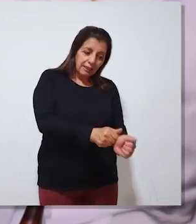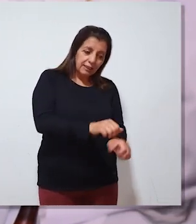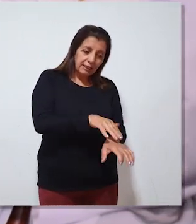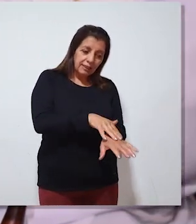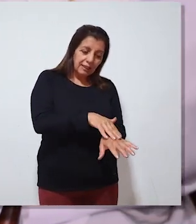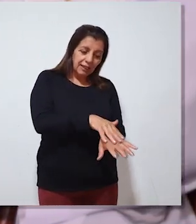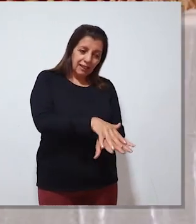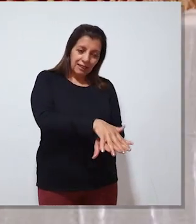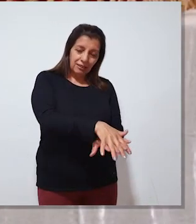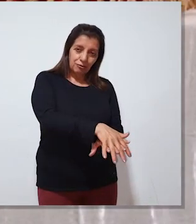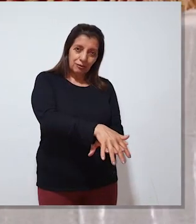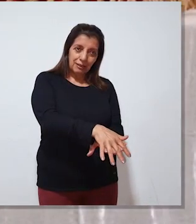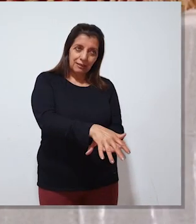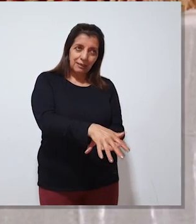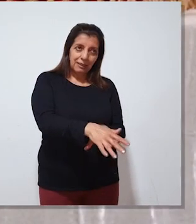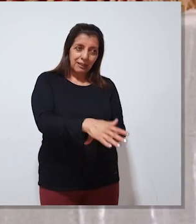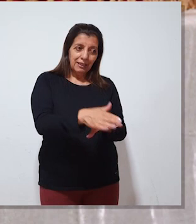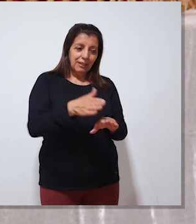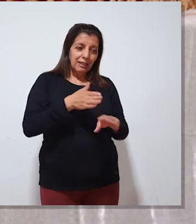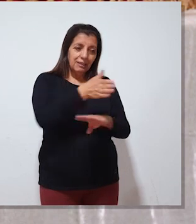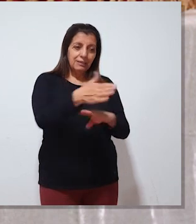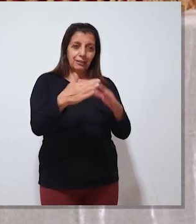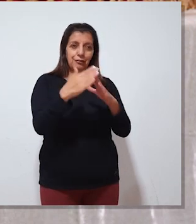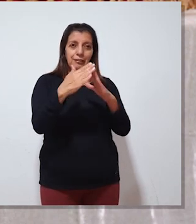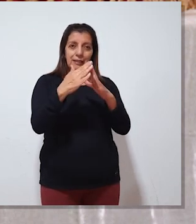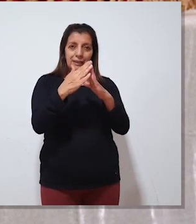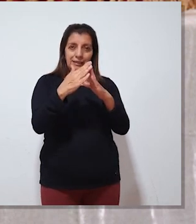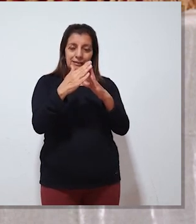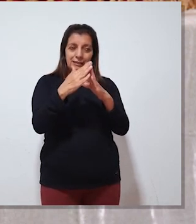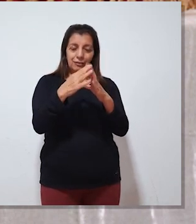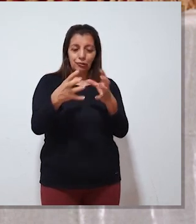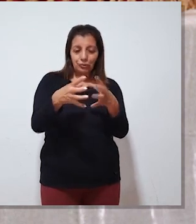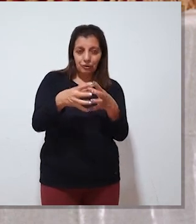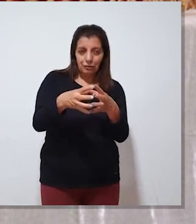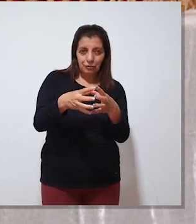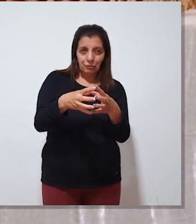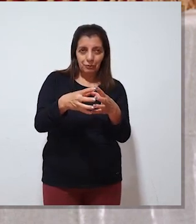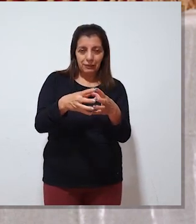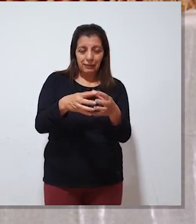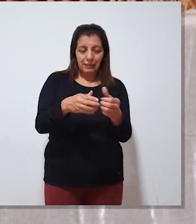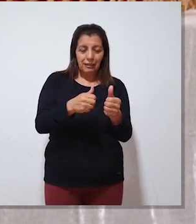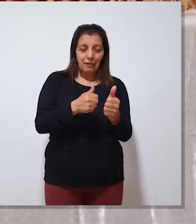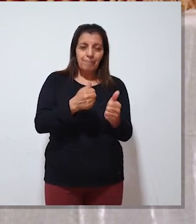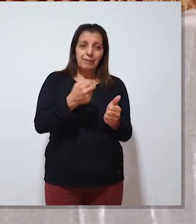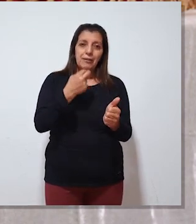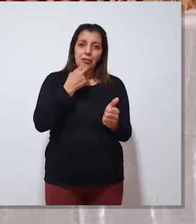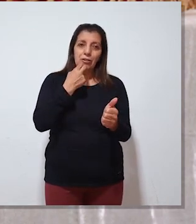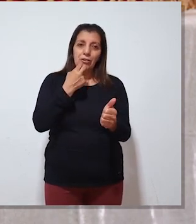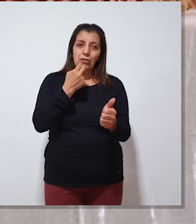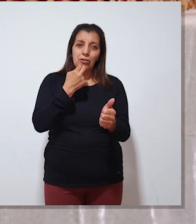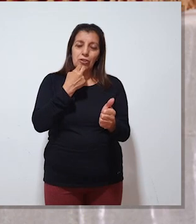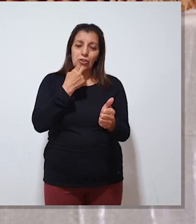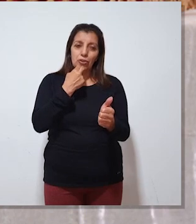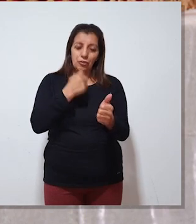solían reunirse. Eran Pedro, Juan, Santiago, Felipe y Tomás,